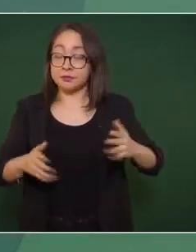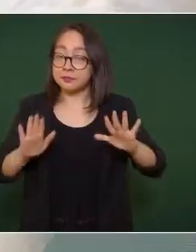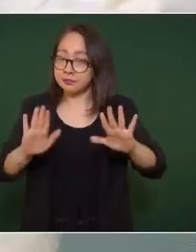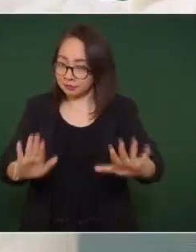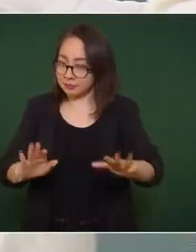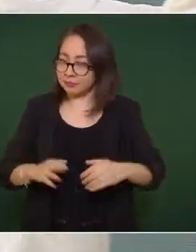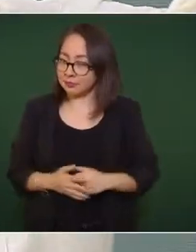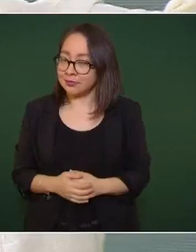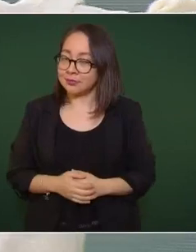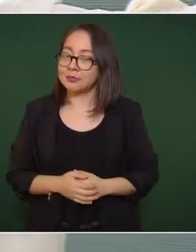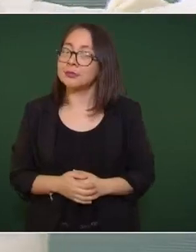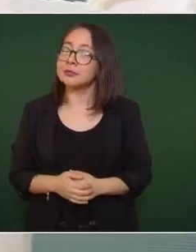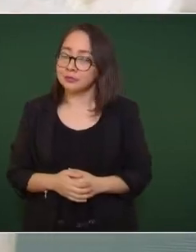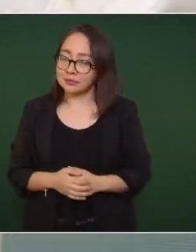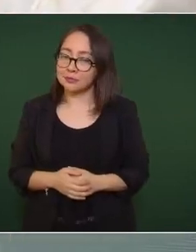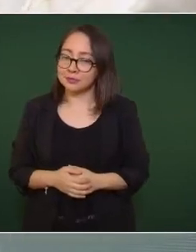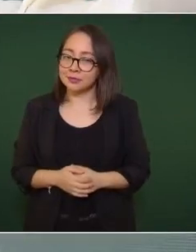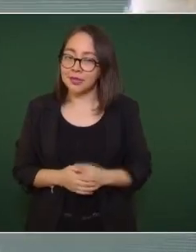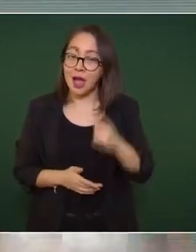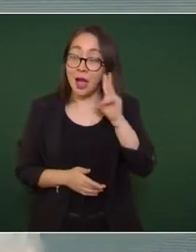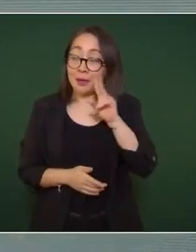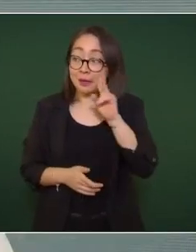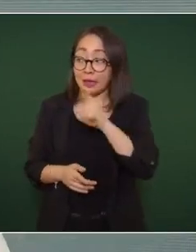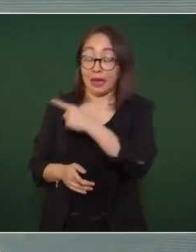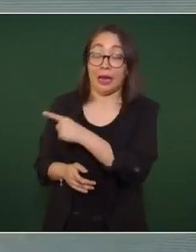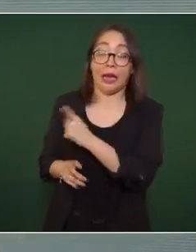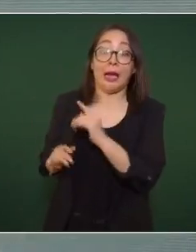imparcial del Poder Judicial.